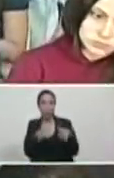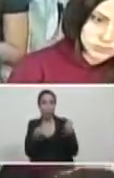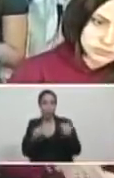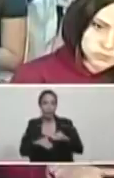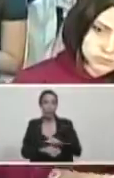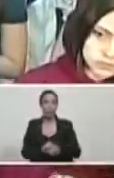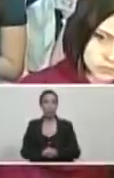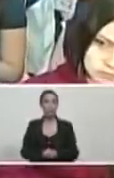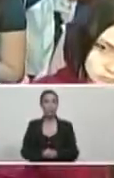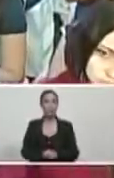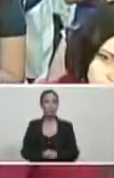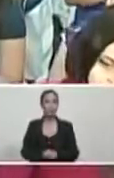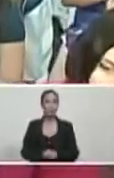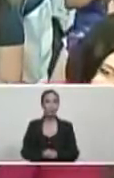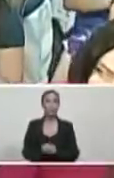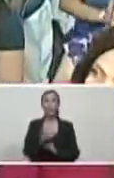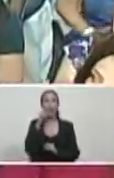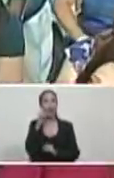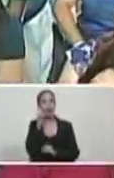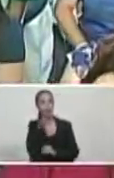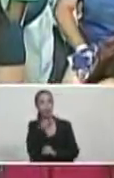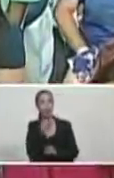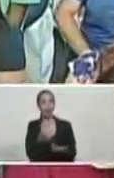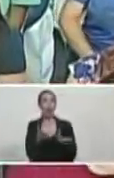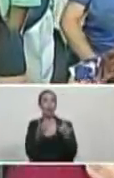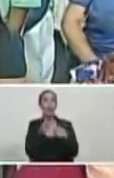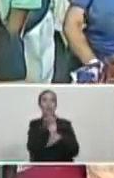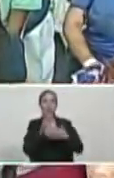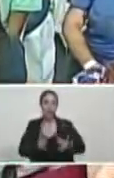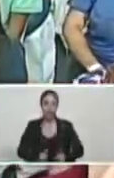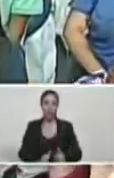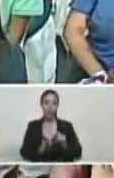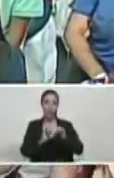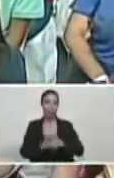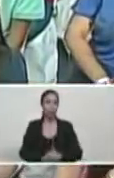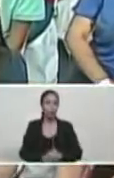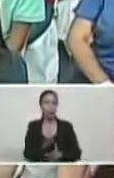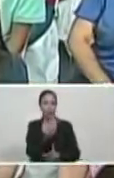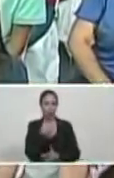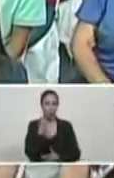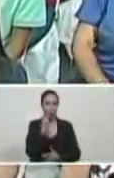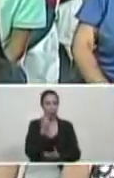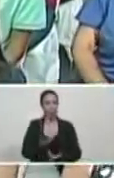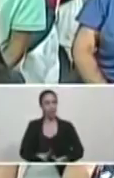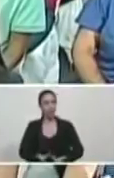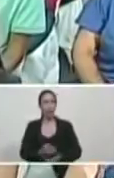Uh-huh. Ahorita veo a mis 3 hijos adolescentes y están en el barrio, viendo